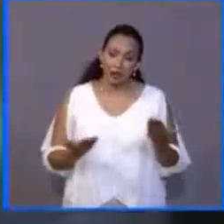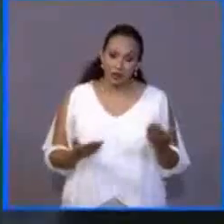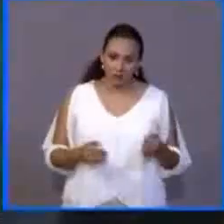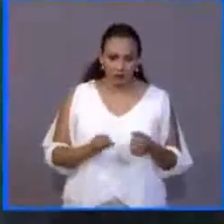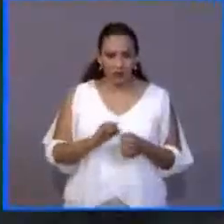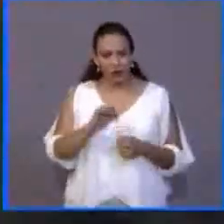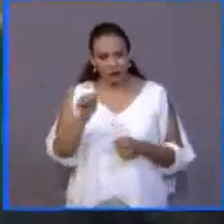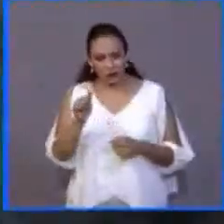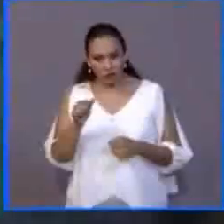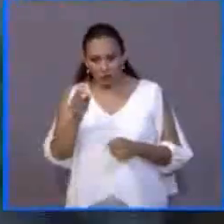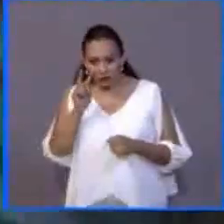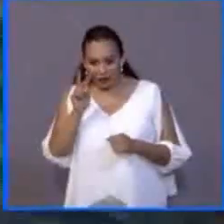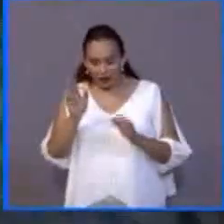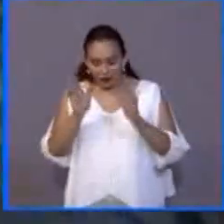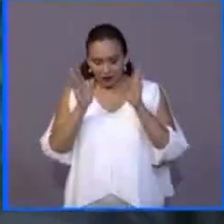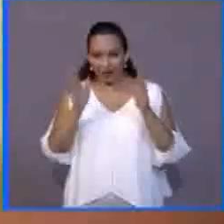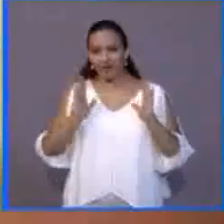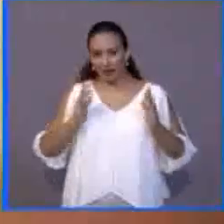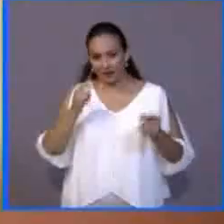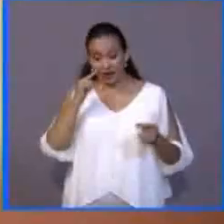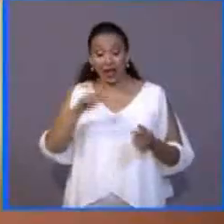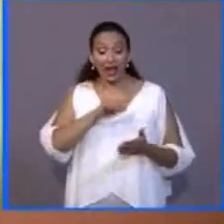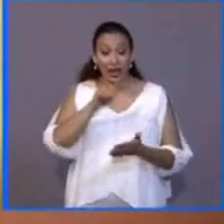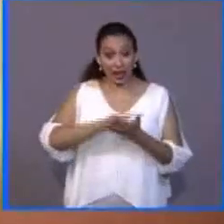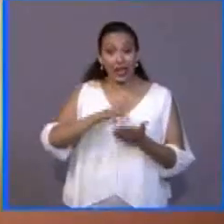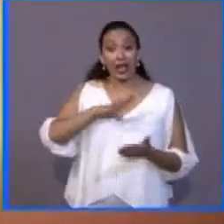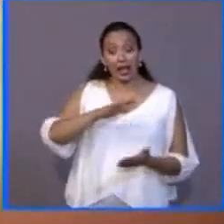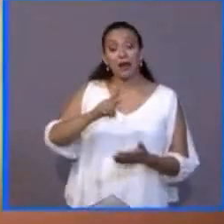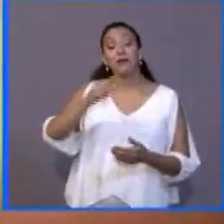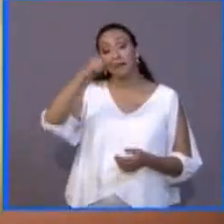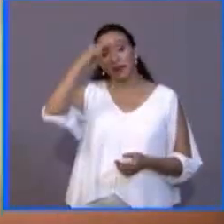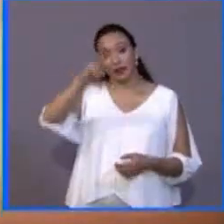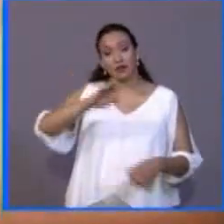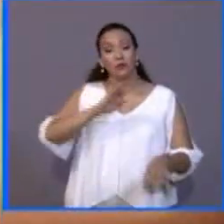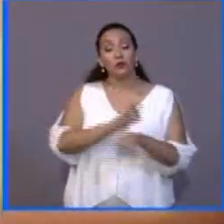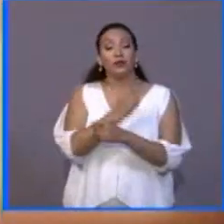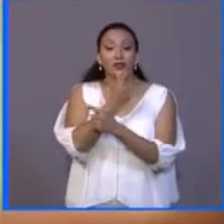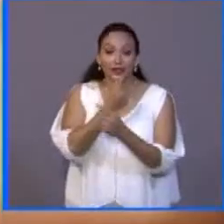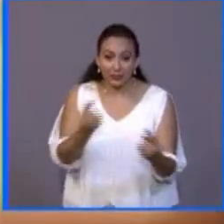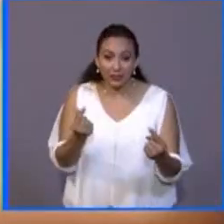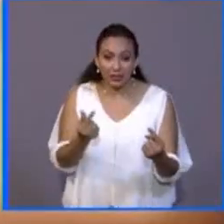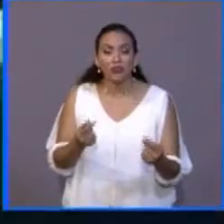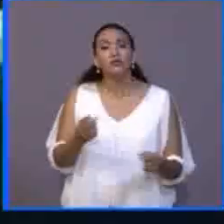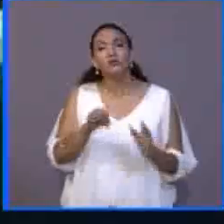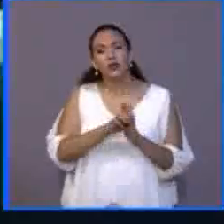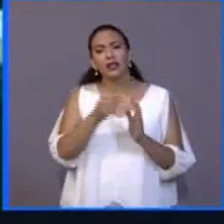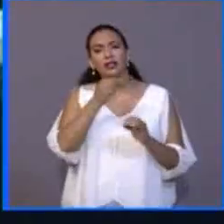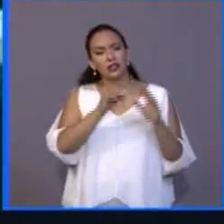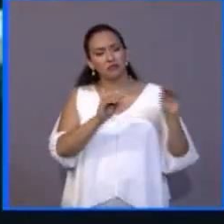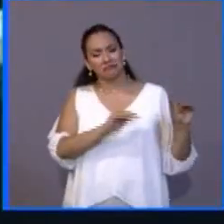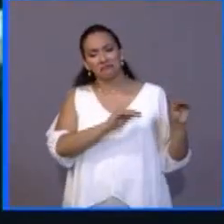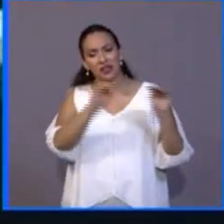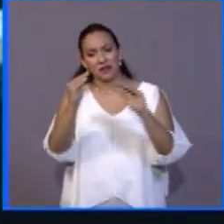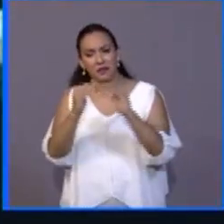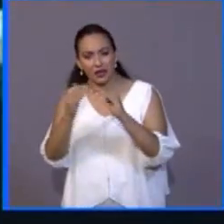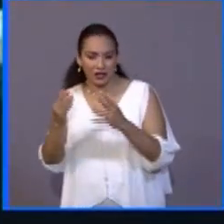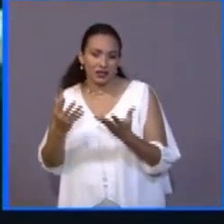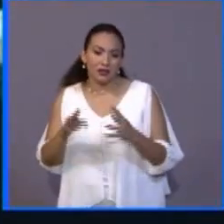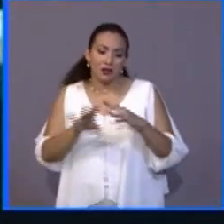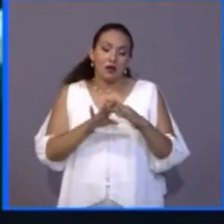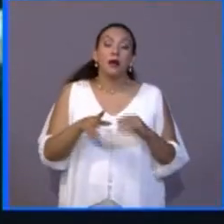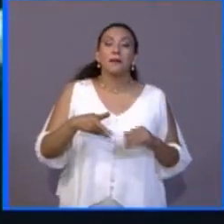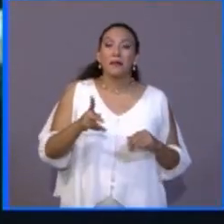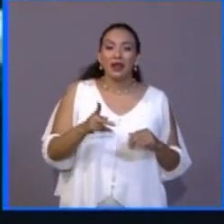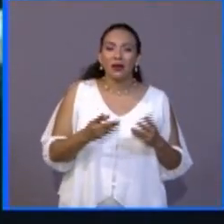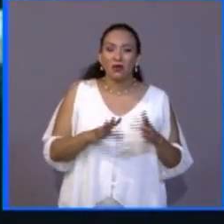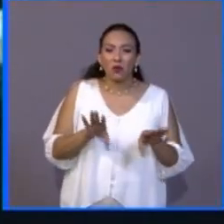asombroso, coincidieron, es que en México hay leyes proteccionistas para los derechos de las infancias en movilidad. Sin embargo, no hay